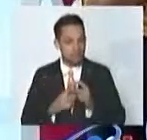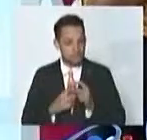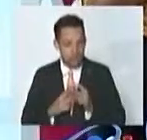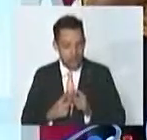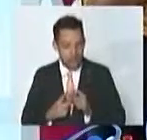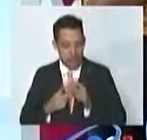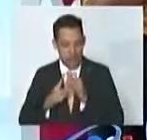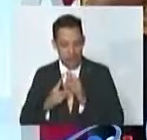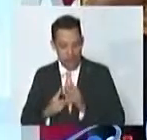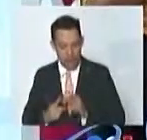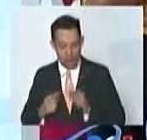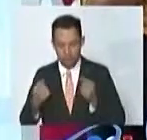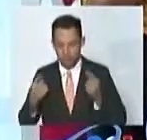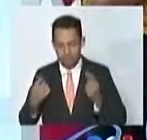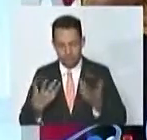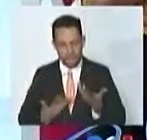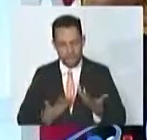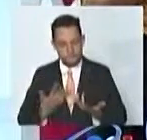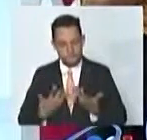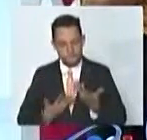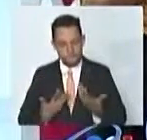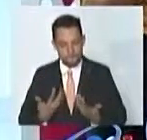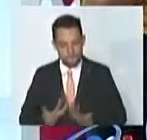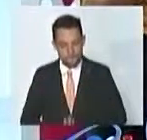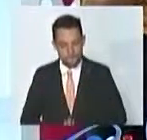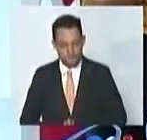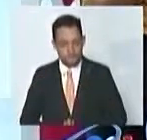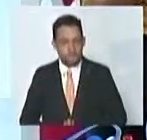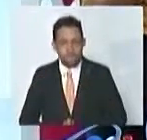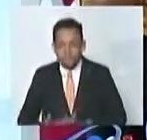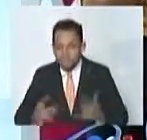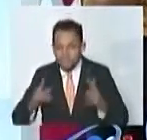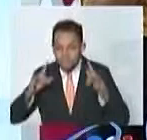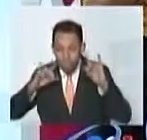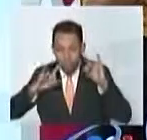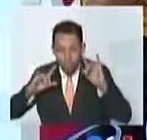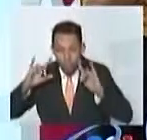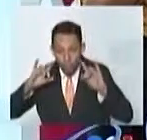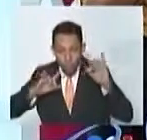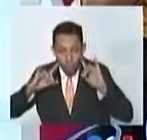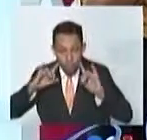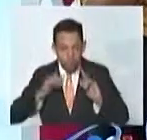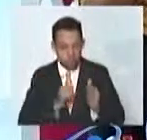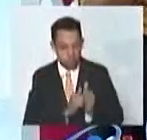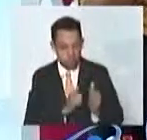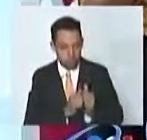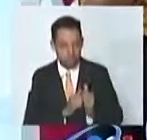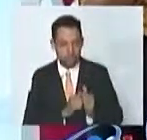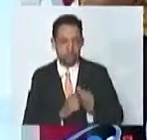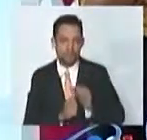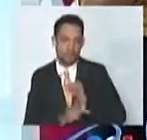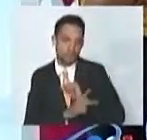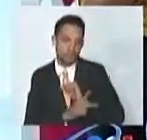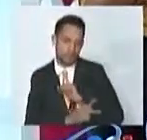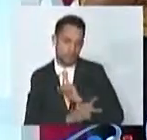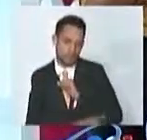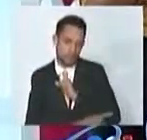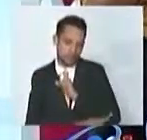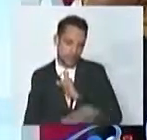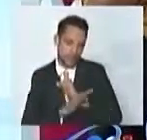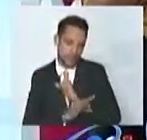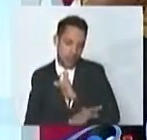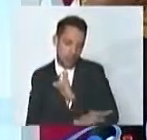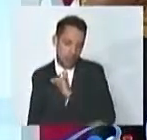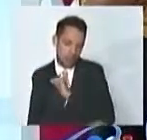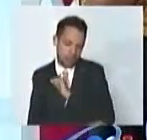tengo dificultades para escuchar, pues obviamente si va a ser evaluado por una psicóloga, por ejemplo, como Cristel, empieza a